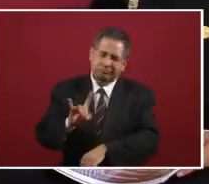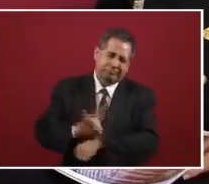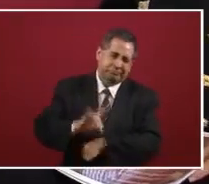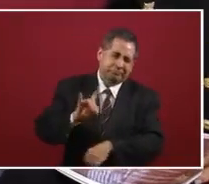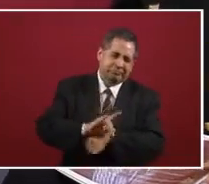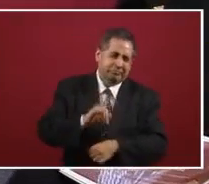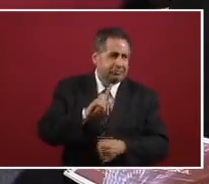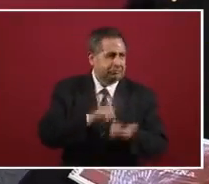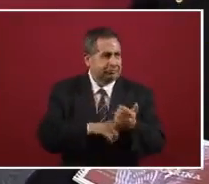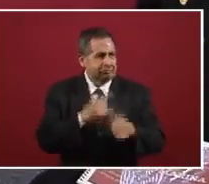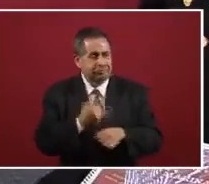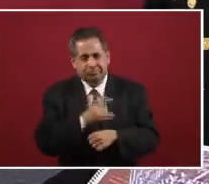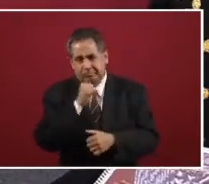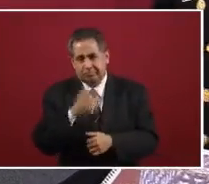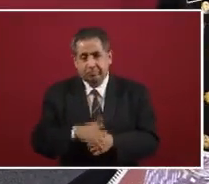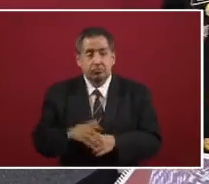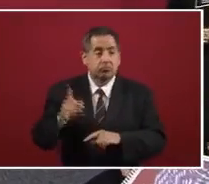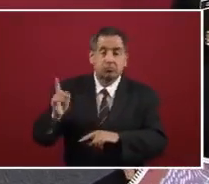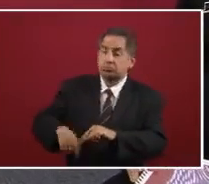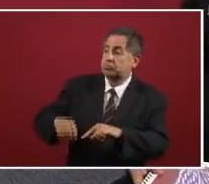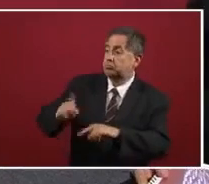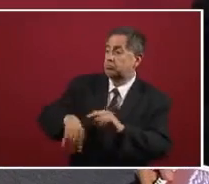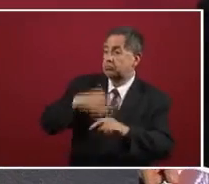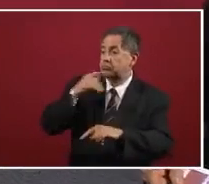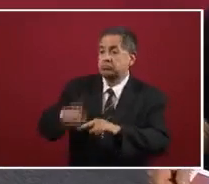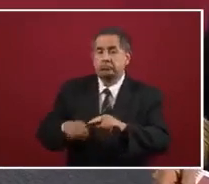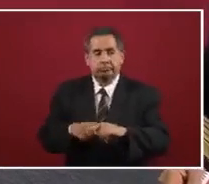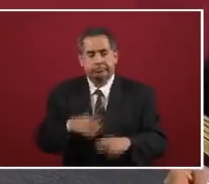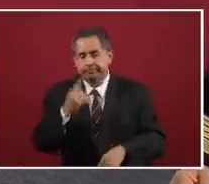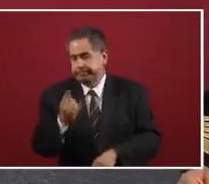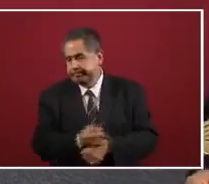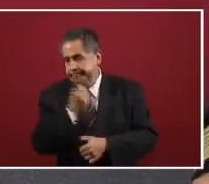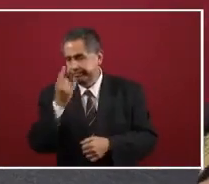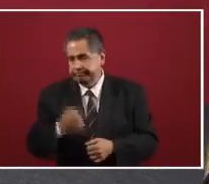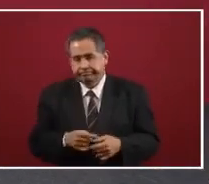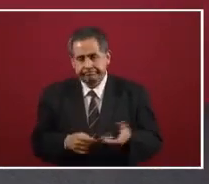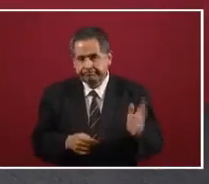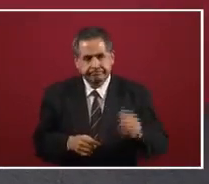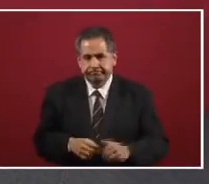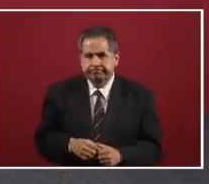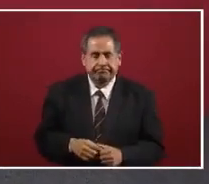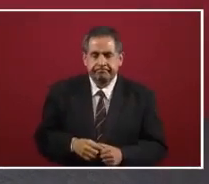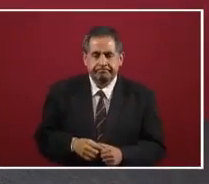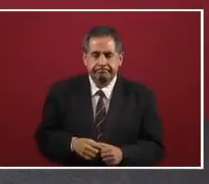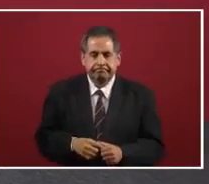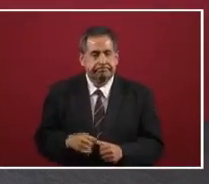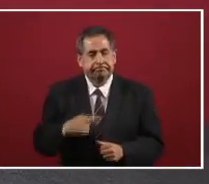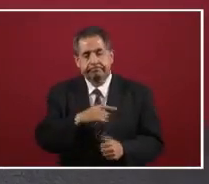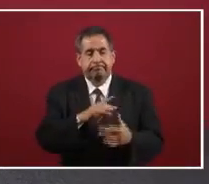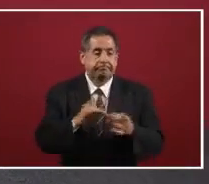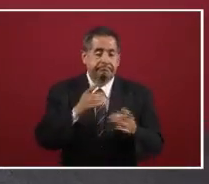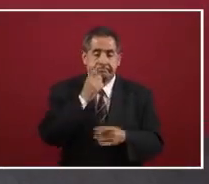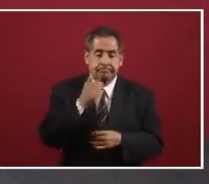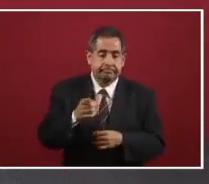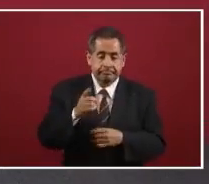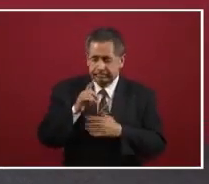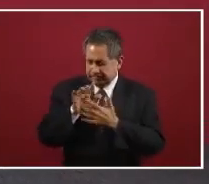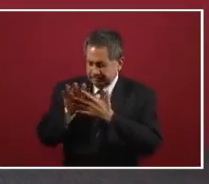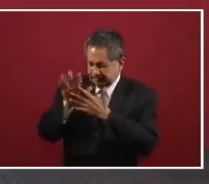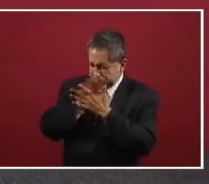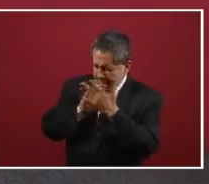que se combatía la corrupción, que se combatía la